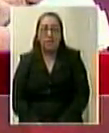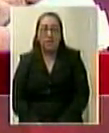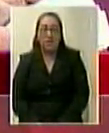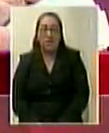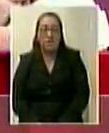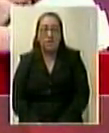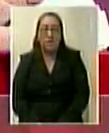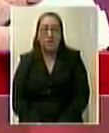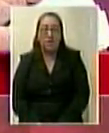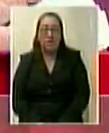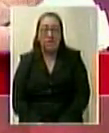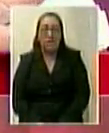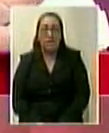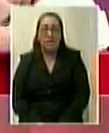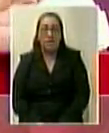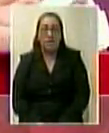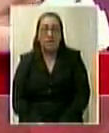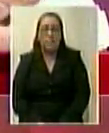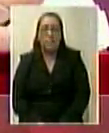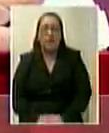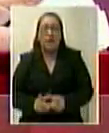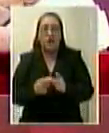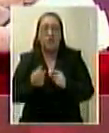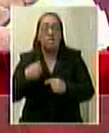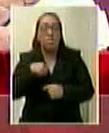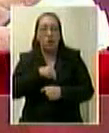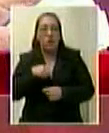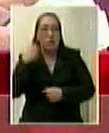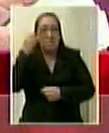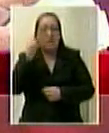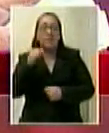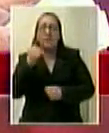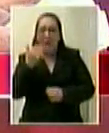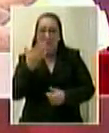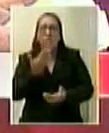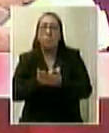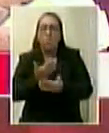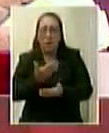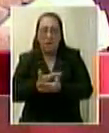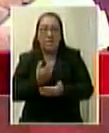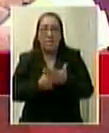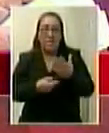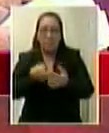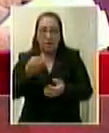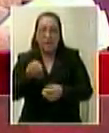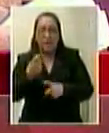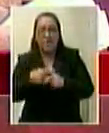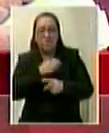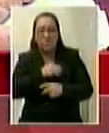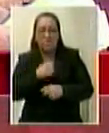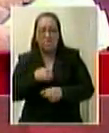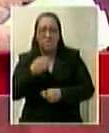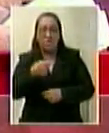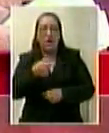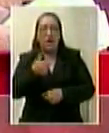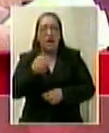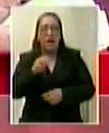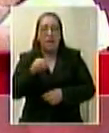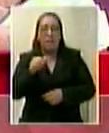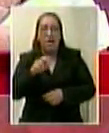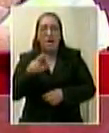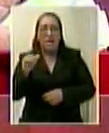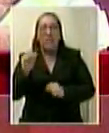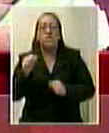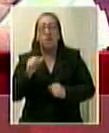En ese sentido, en nuestra opinión, sí se encuentran indicios razonables que evidencian que el exministro Sánchez Gamarra infringió